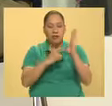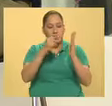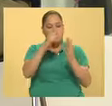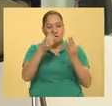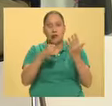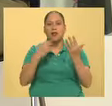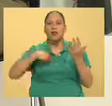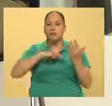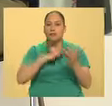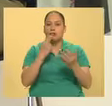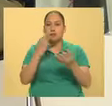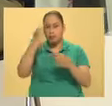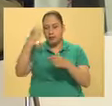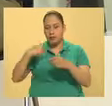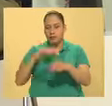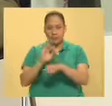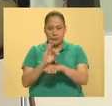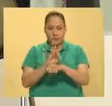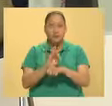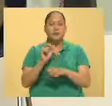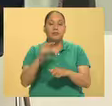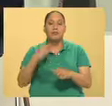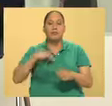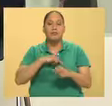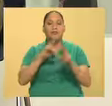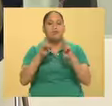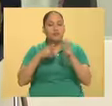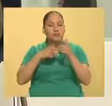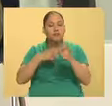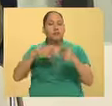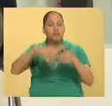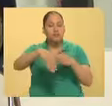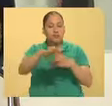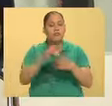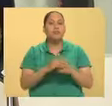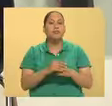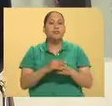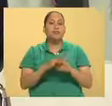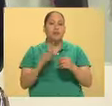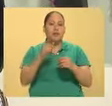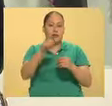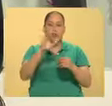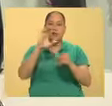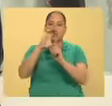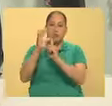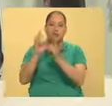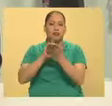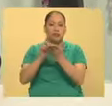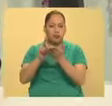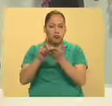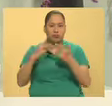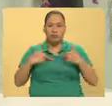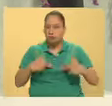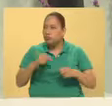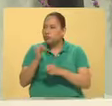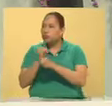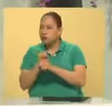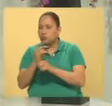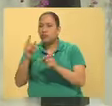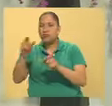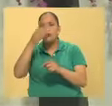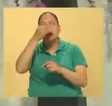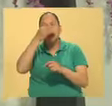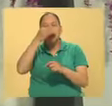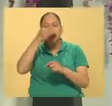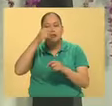poder usarla a nuestro favor. Y si seguimos hablando un poquito de este tema, acércate a la Comisión de Derechos Humanos. Ahora la tienes a